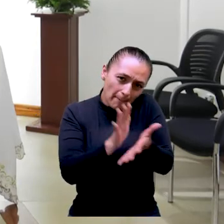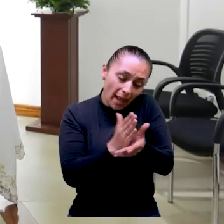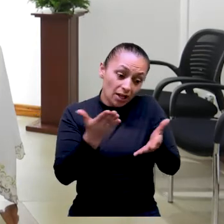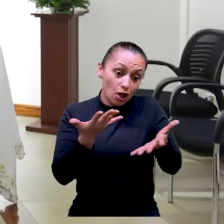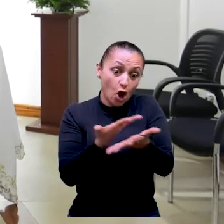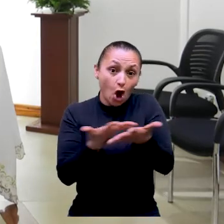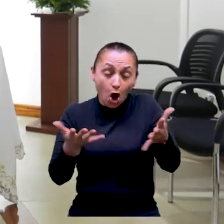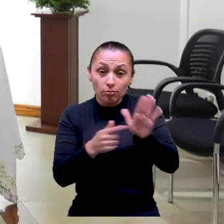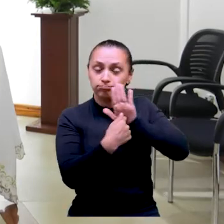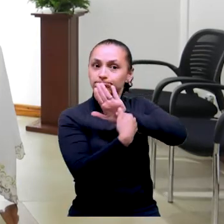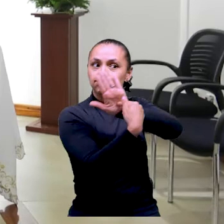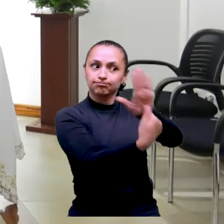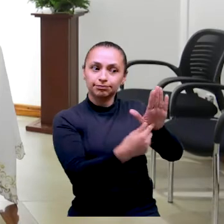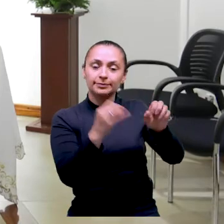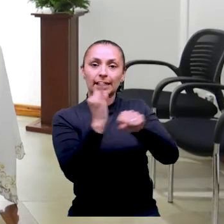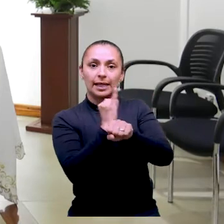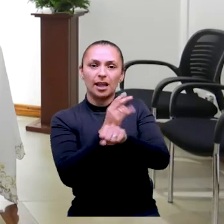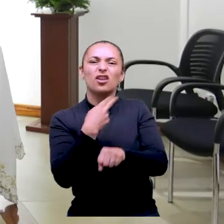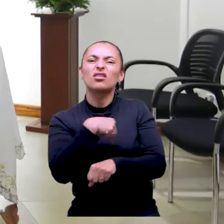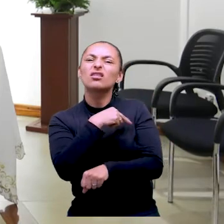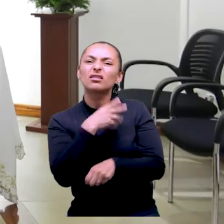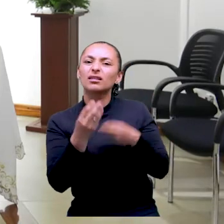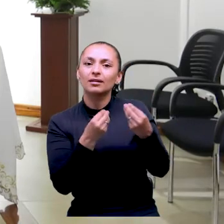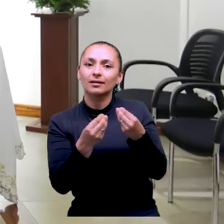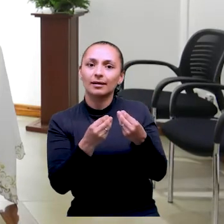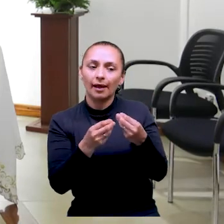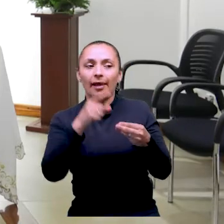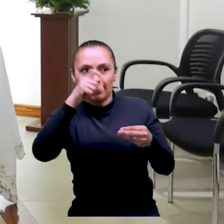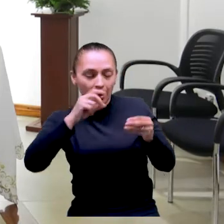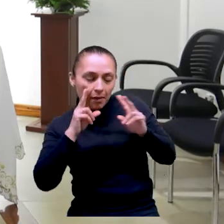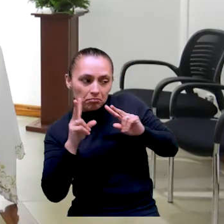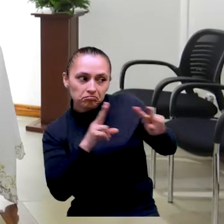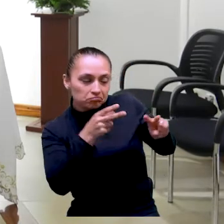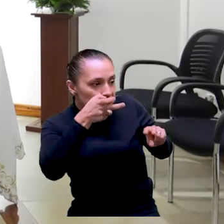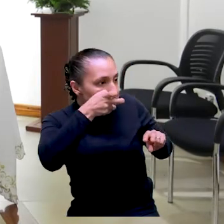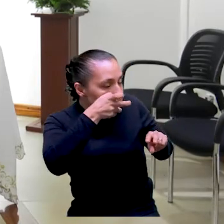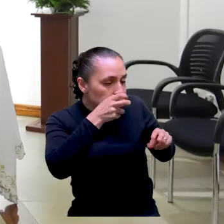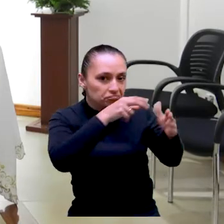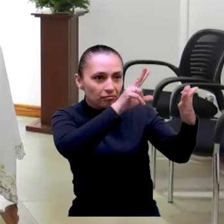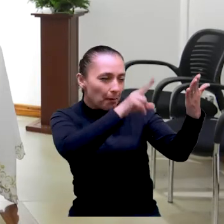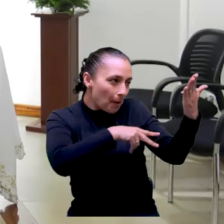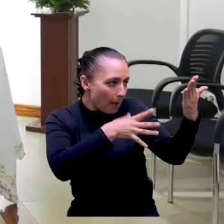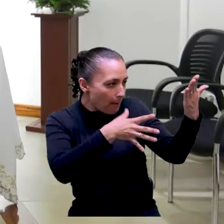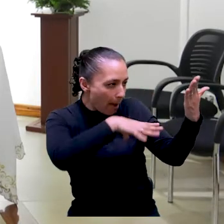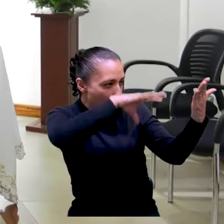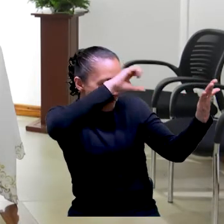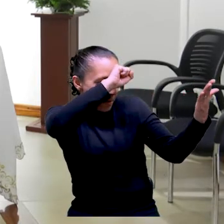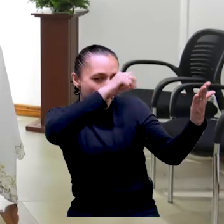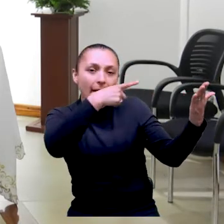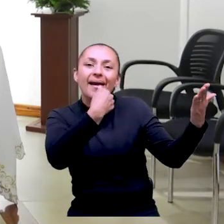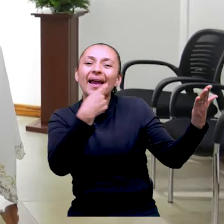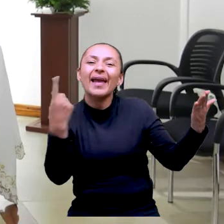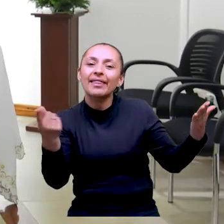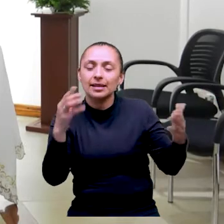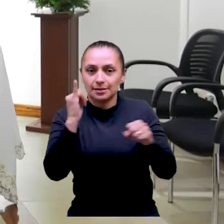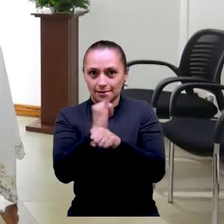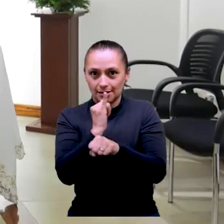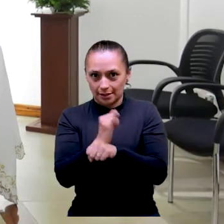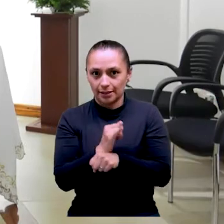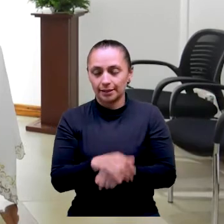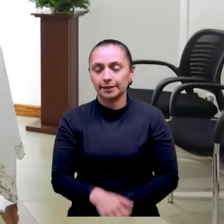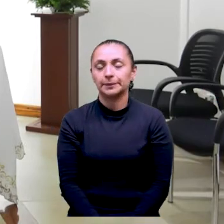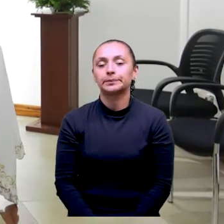pasar con un documento cada vez que la iglesia se pronuncia nosotros como católicos tenemos que estar actualizado